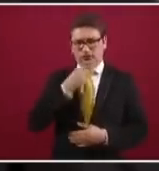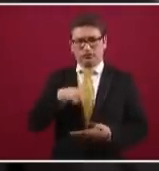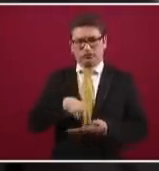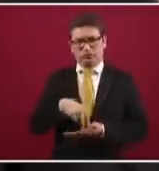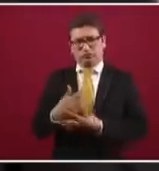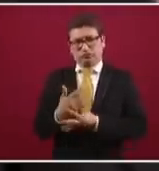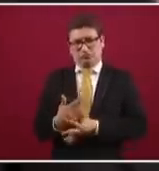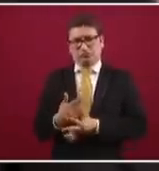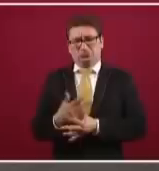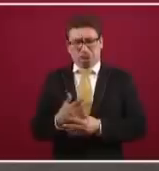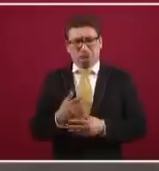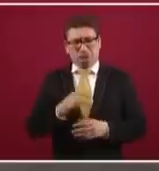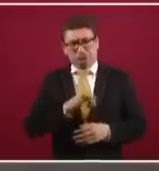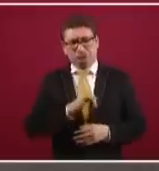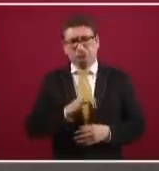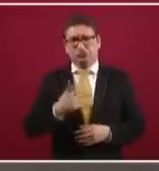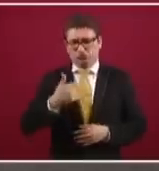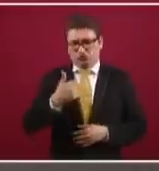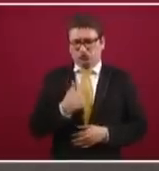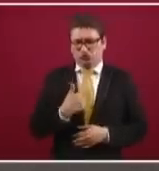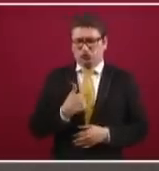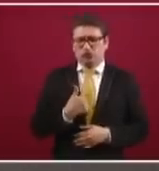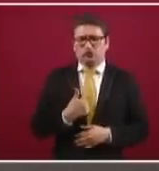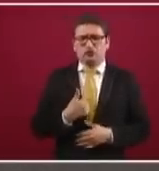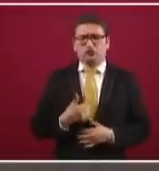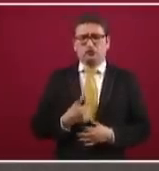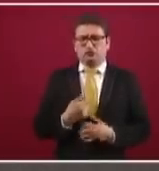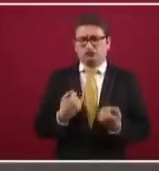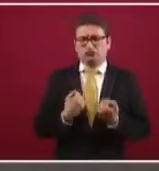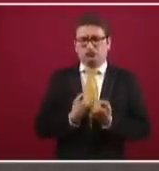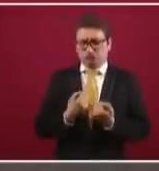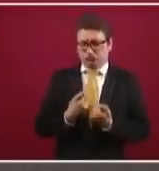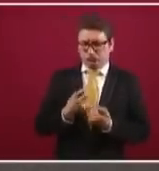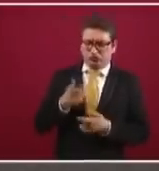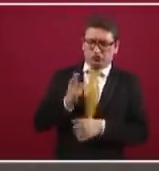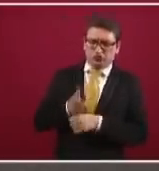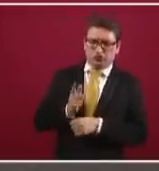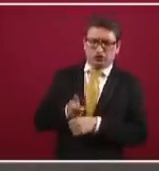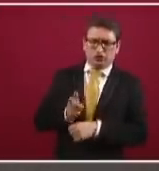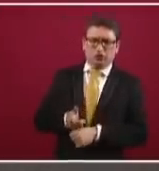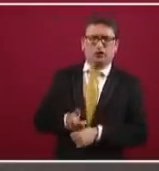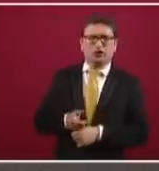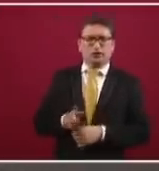eso, y yo soy partidario de